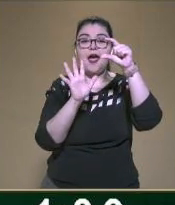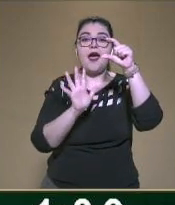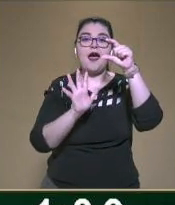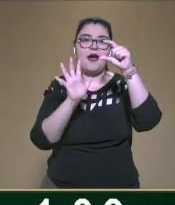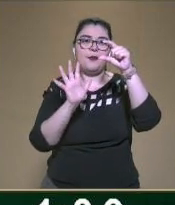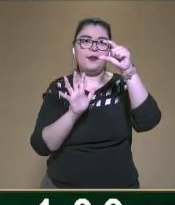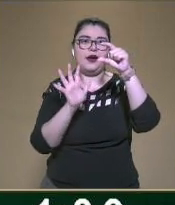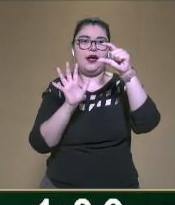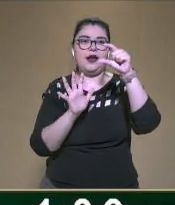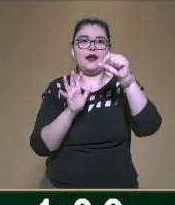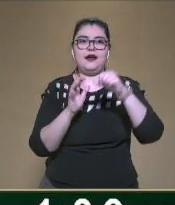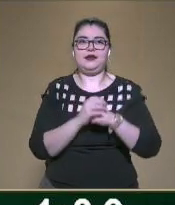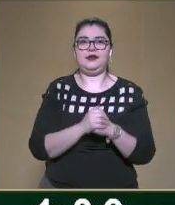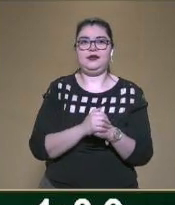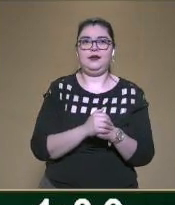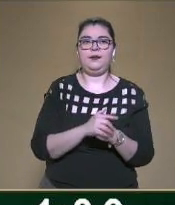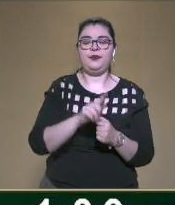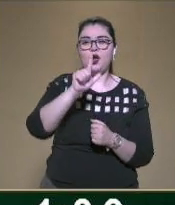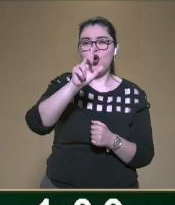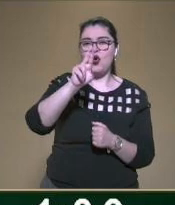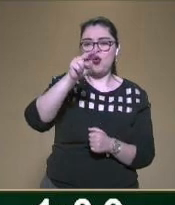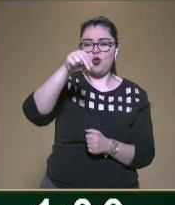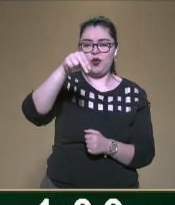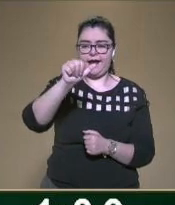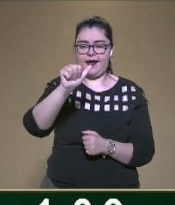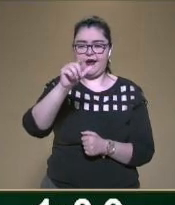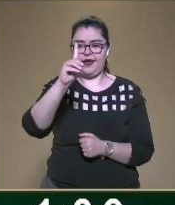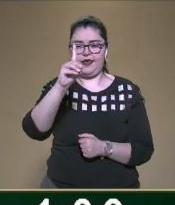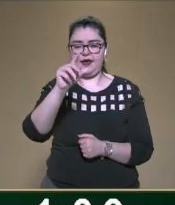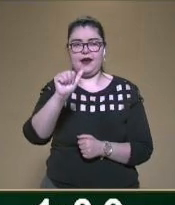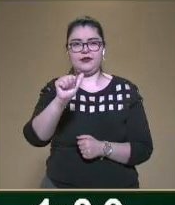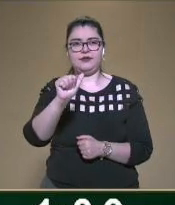lunada con salada. Así es. Es una rima